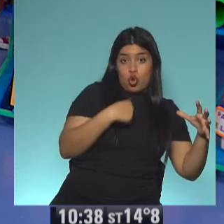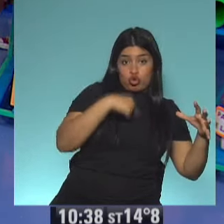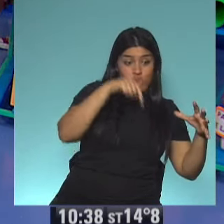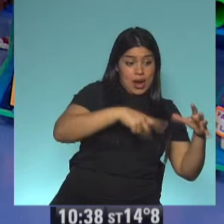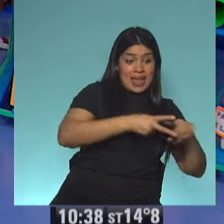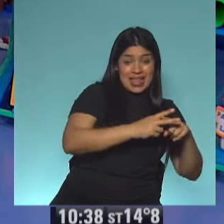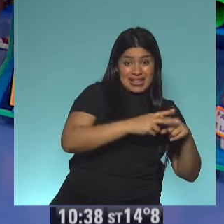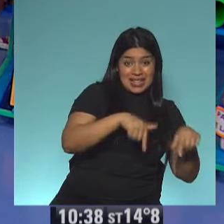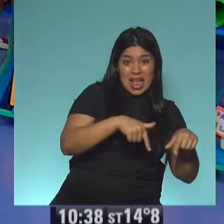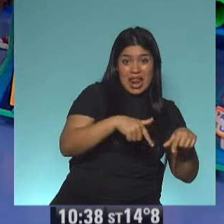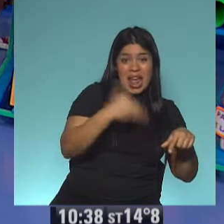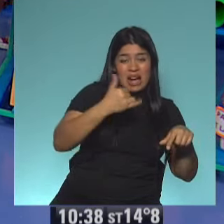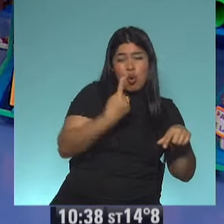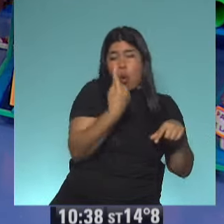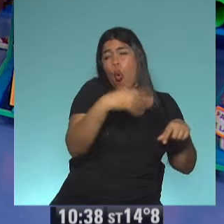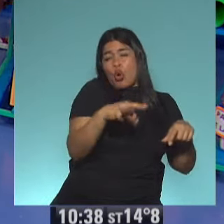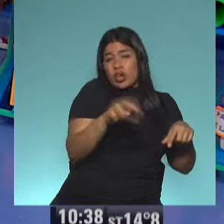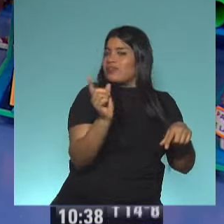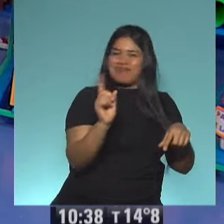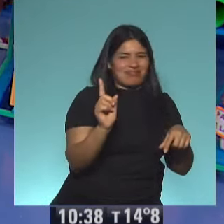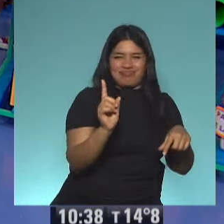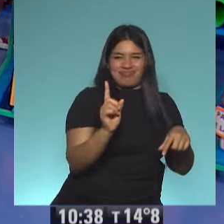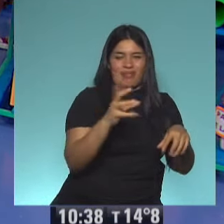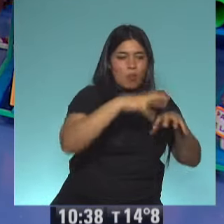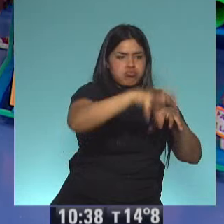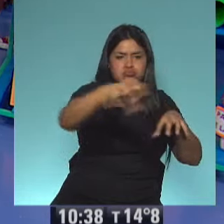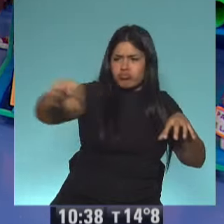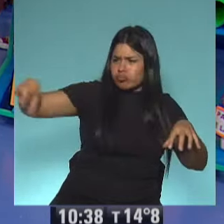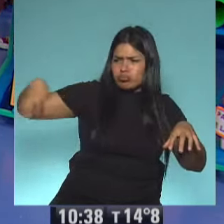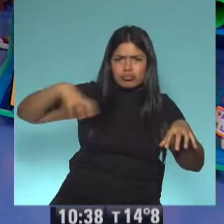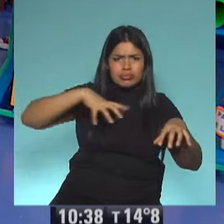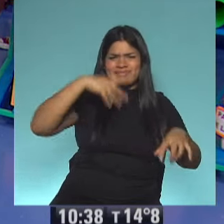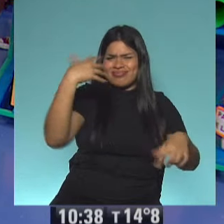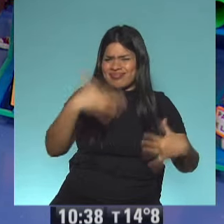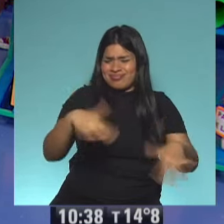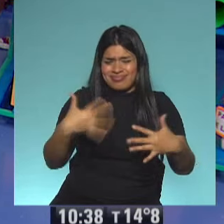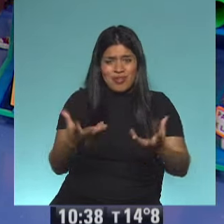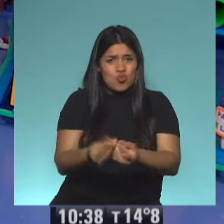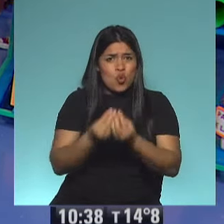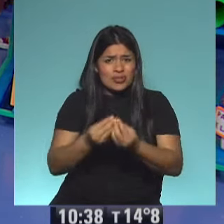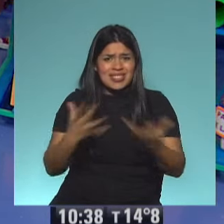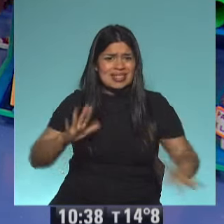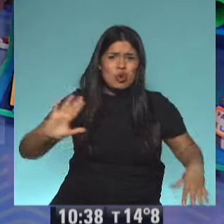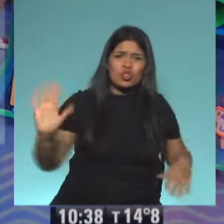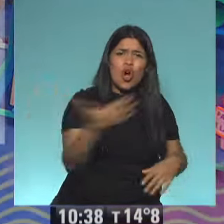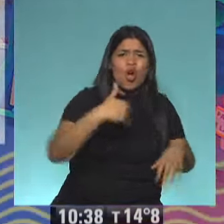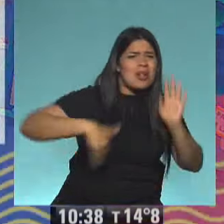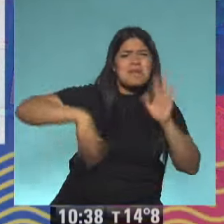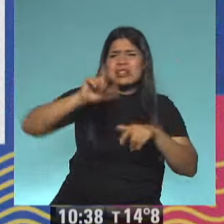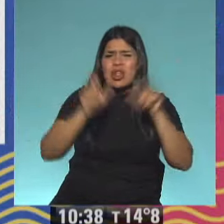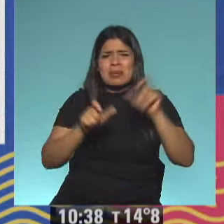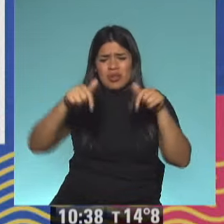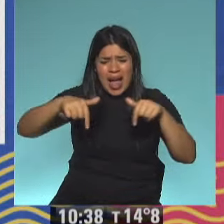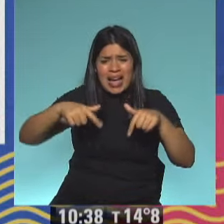está trabajando, se está cartapesteando, se está terminando de pintar a último momento. O sea, toda esa efervescencia. Las comparsas que